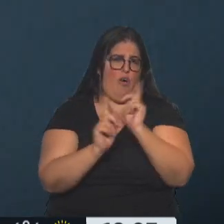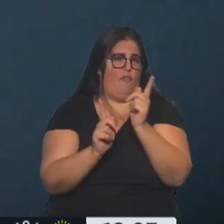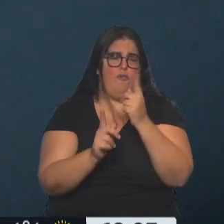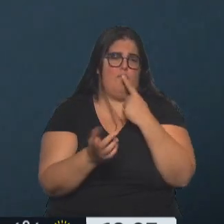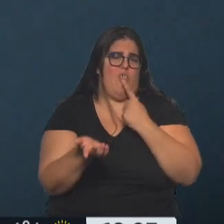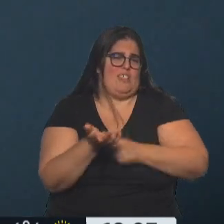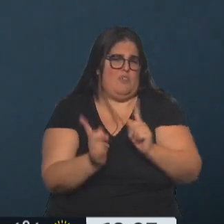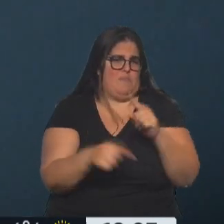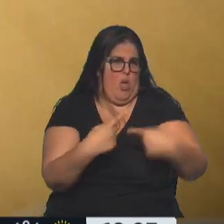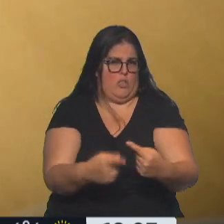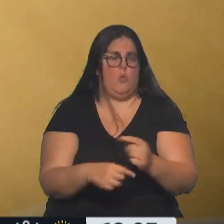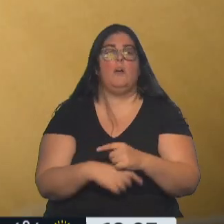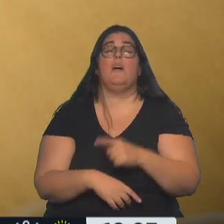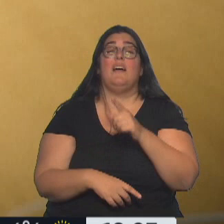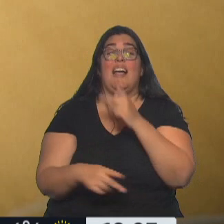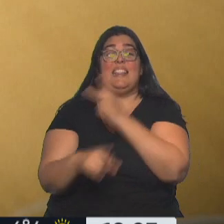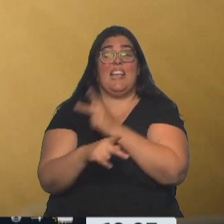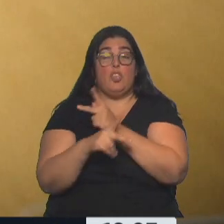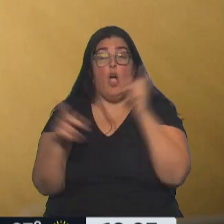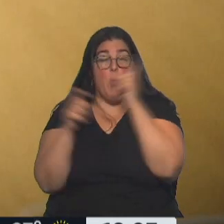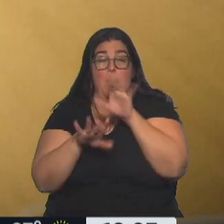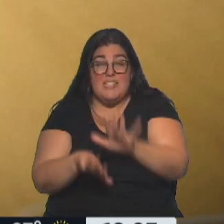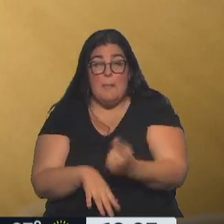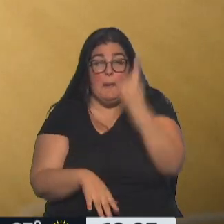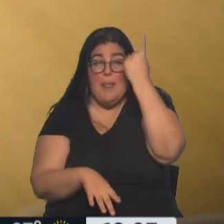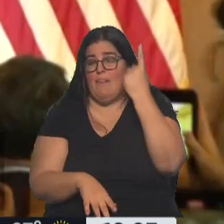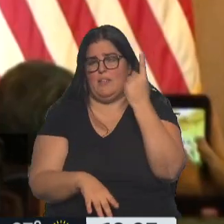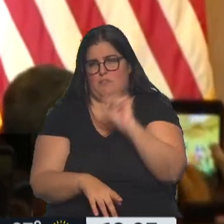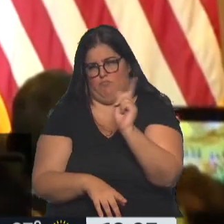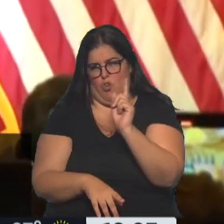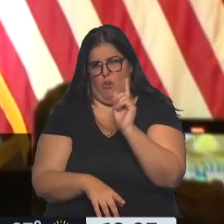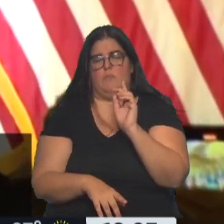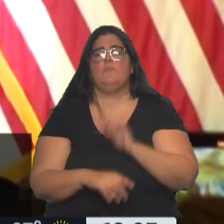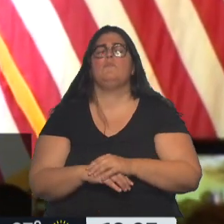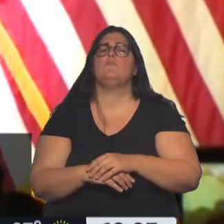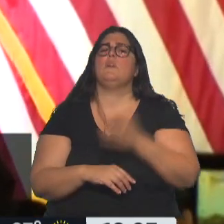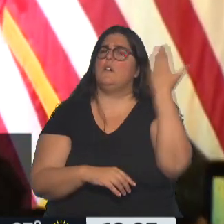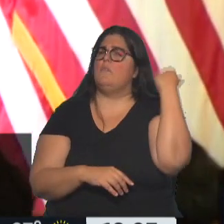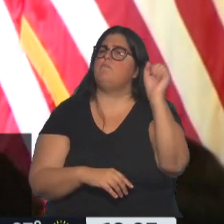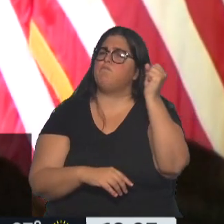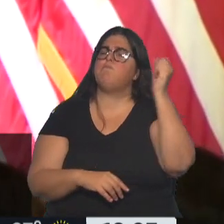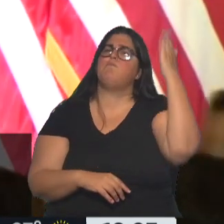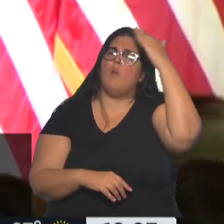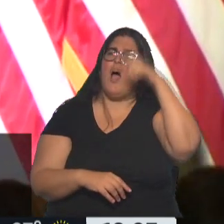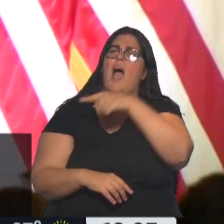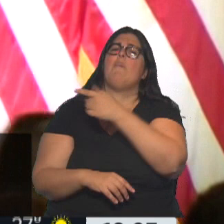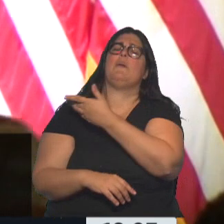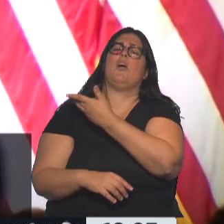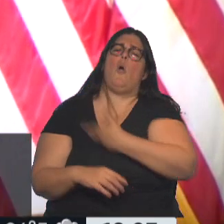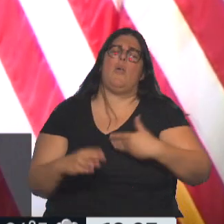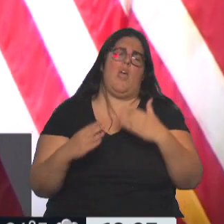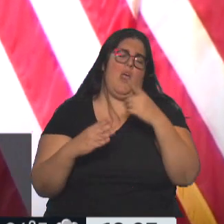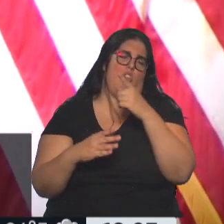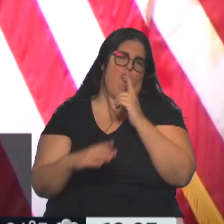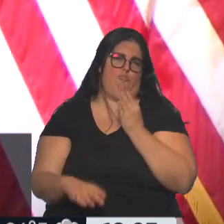No es la primera vez que TikTok afronta este tipo de amenaza en Estados Unidos. Durante su gestión al frente de la Casa Blanca,